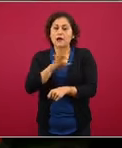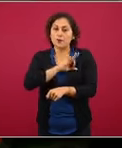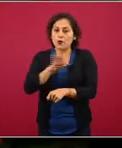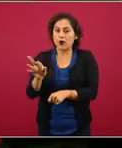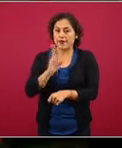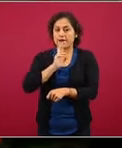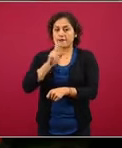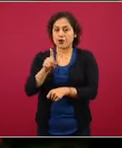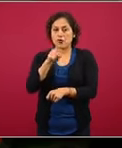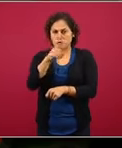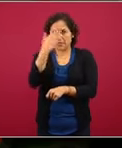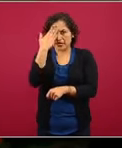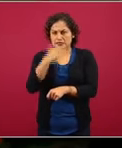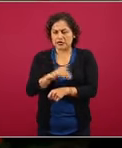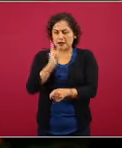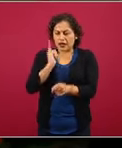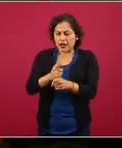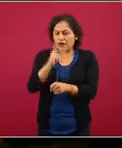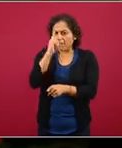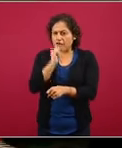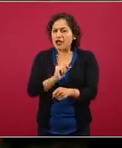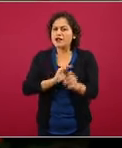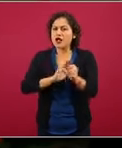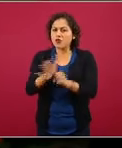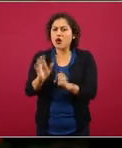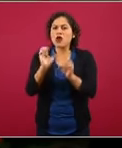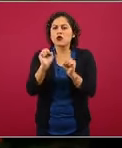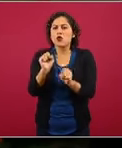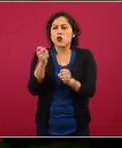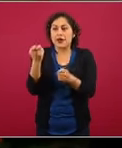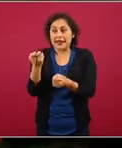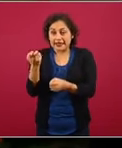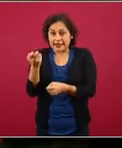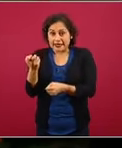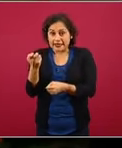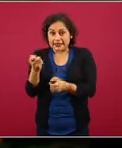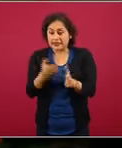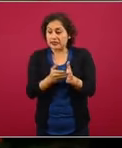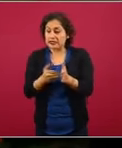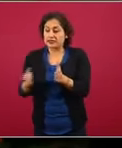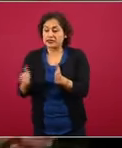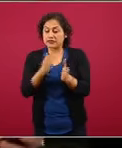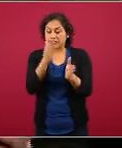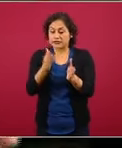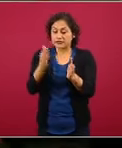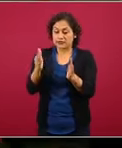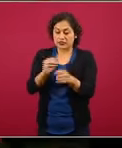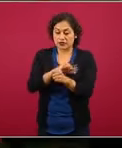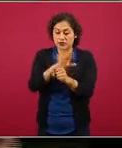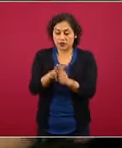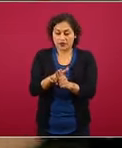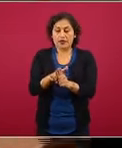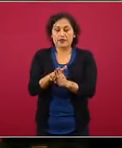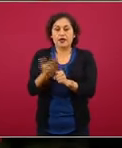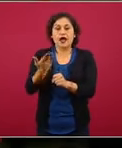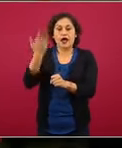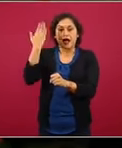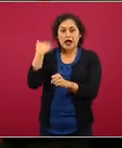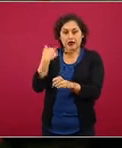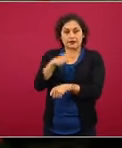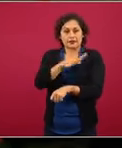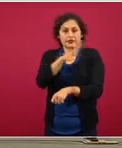esas deficiencias y cómo subsanarlas, o qué podemos esperar, ¿no? ¿Cómo podría ayudar el plan de vacunación COVID al plan de vacunación